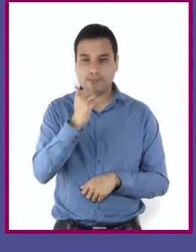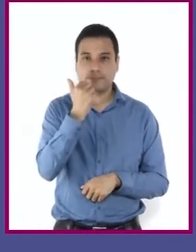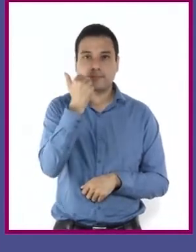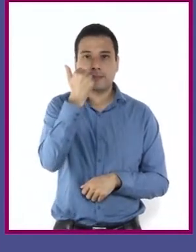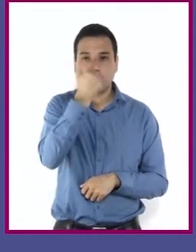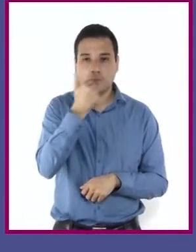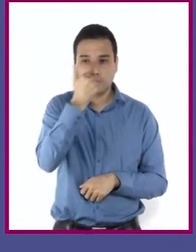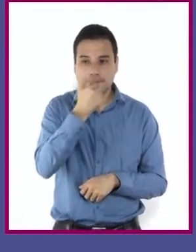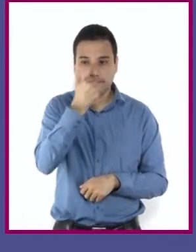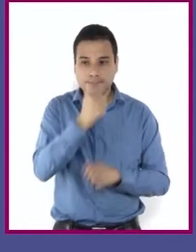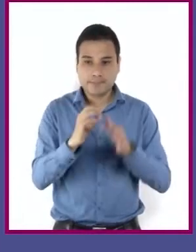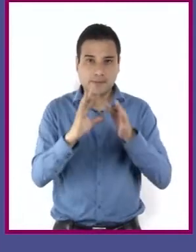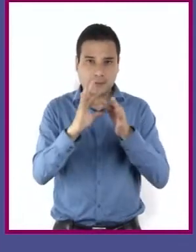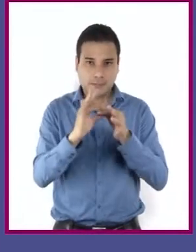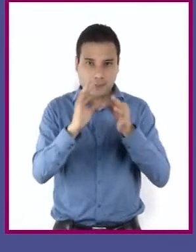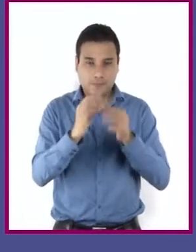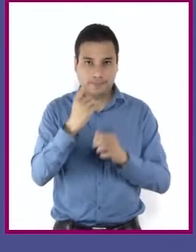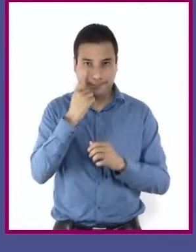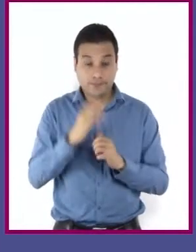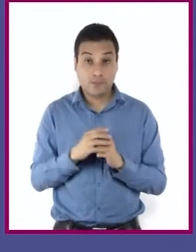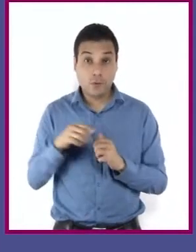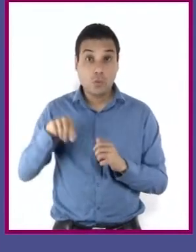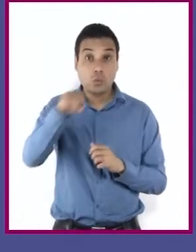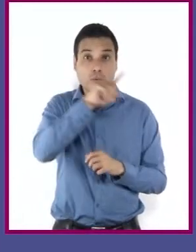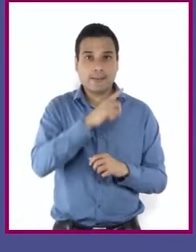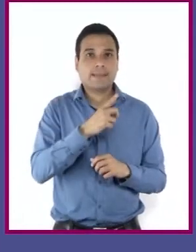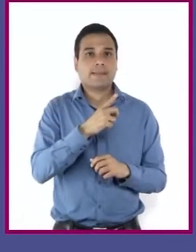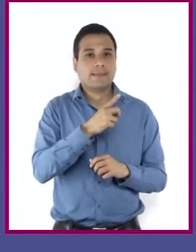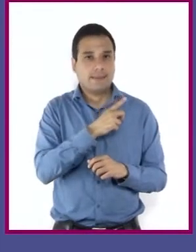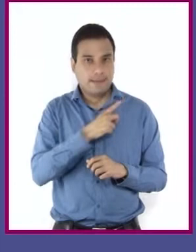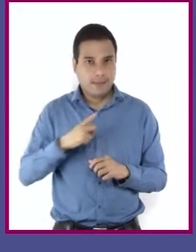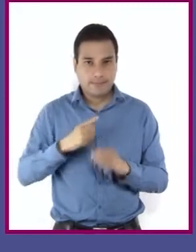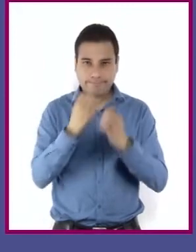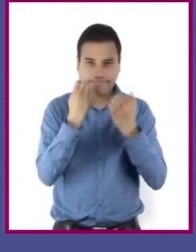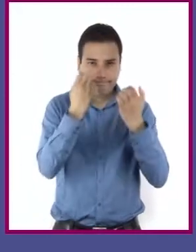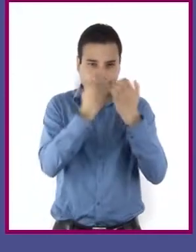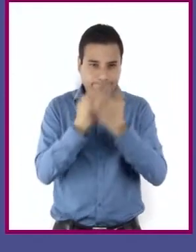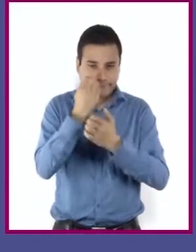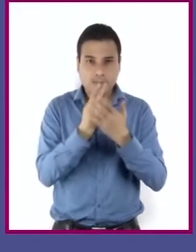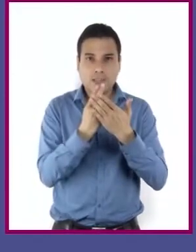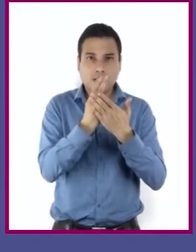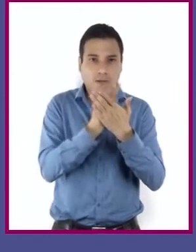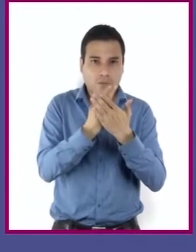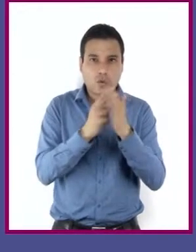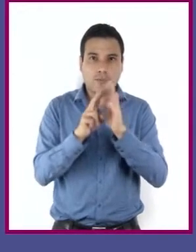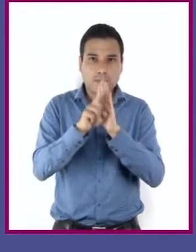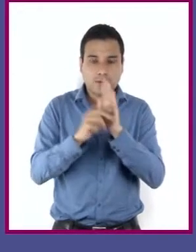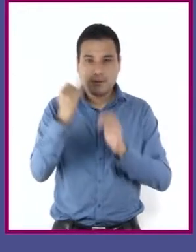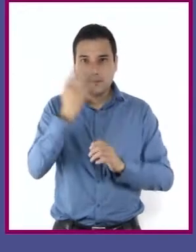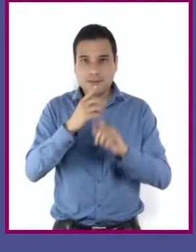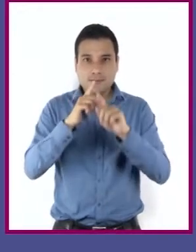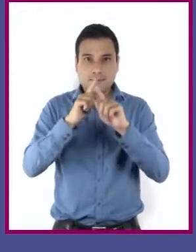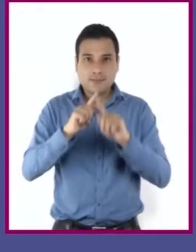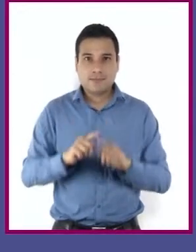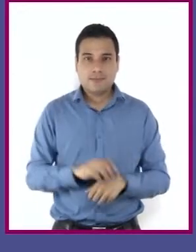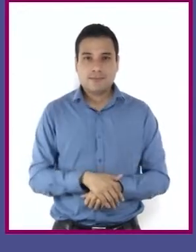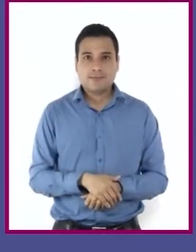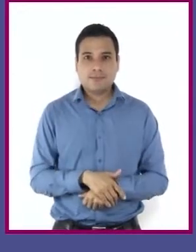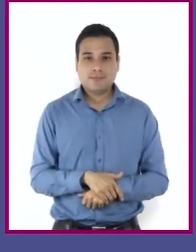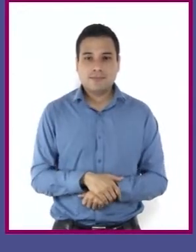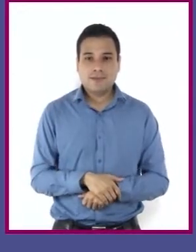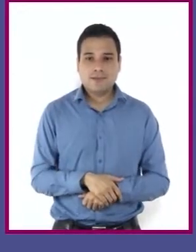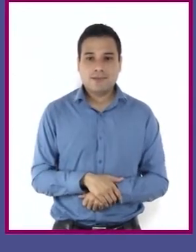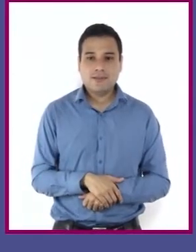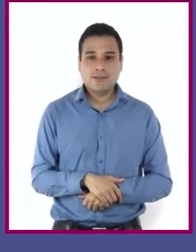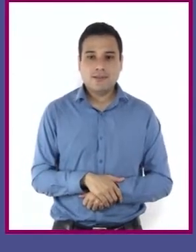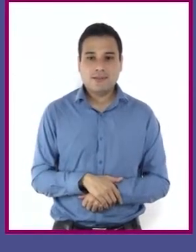Es importante que en casa también vean sus apoyos gráficos para evaluarlos. ¿Están listos? Recuerden apoyarse en la